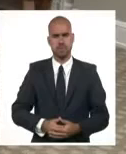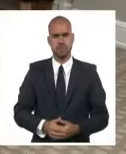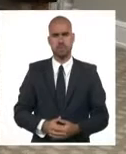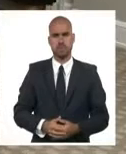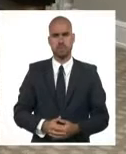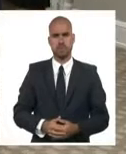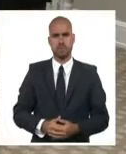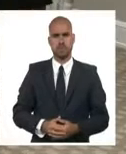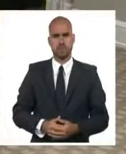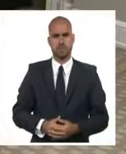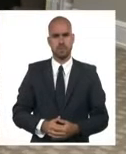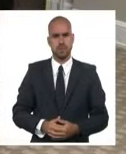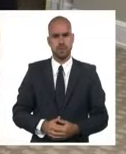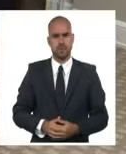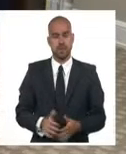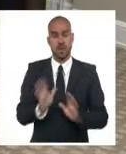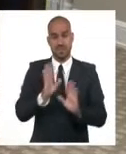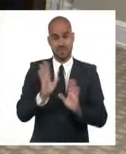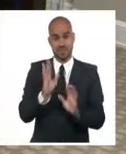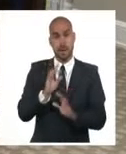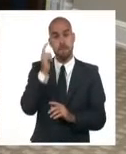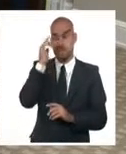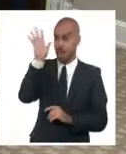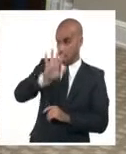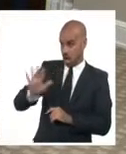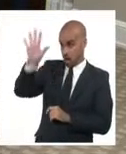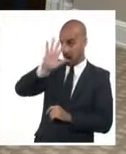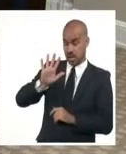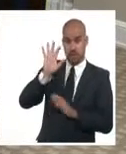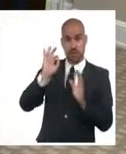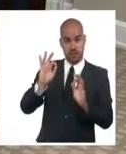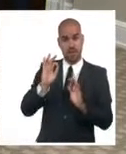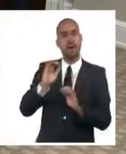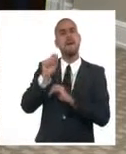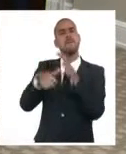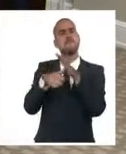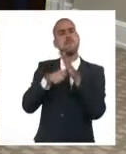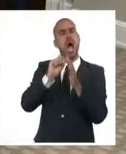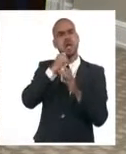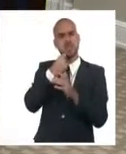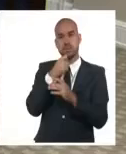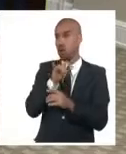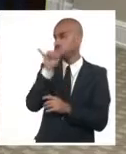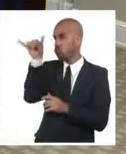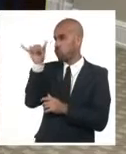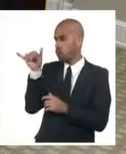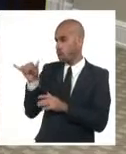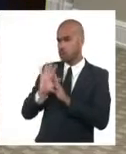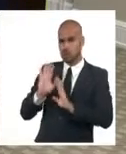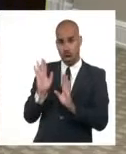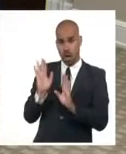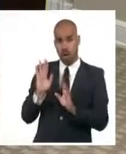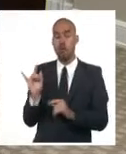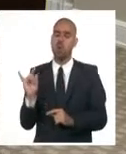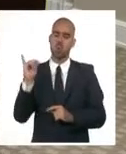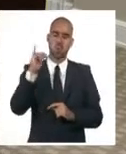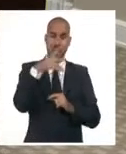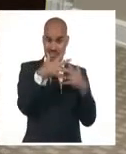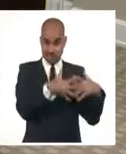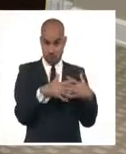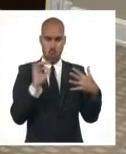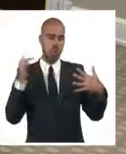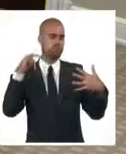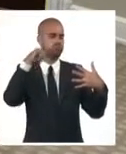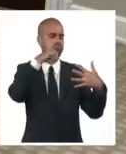Recién llegado de su gira por Asia, el presidente de Estados Unidos, Joe Biden, pronunció un breve discurso en la noche del martes para hablar de la